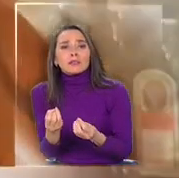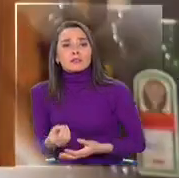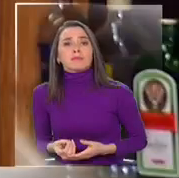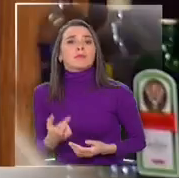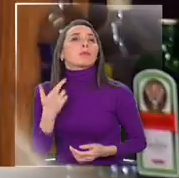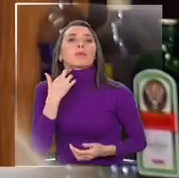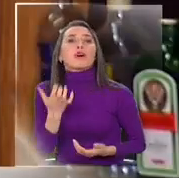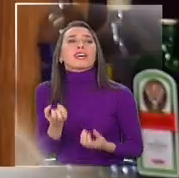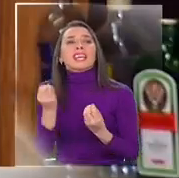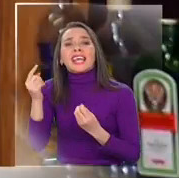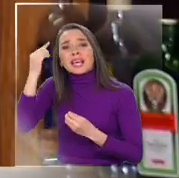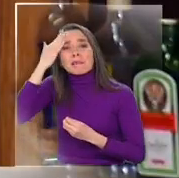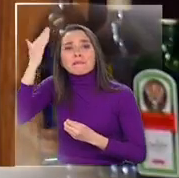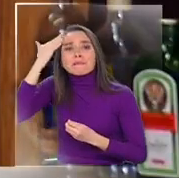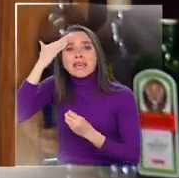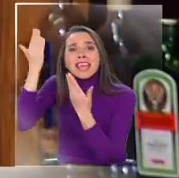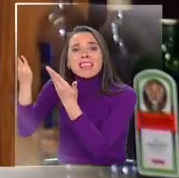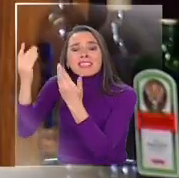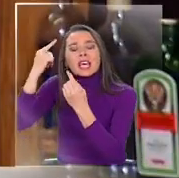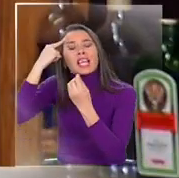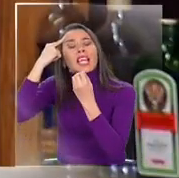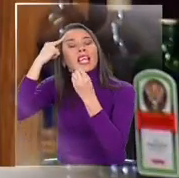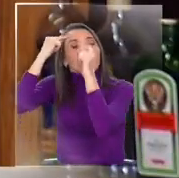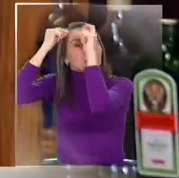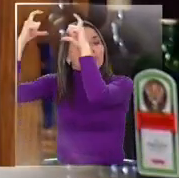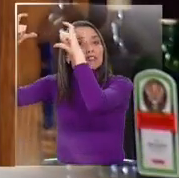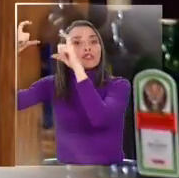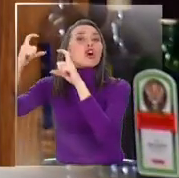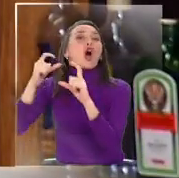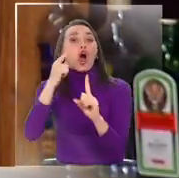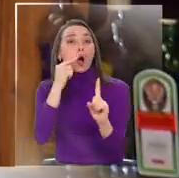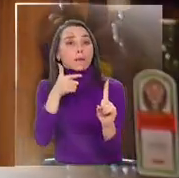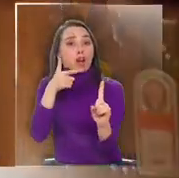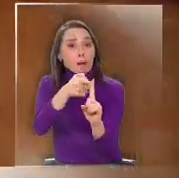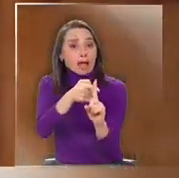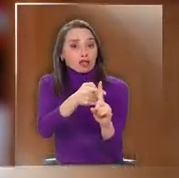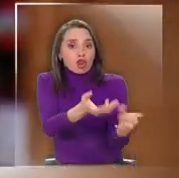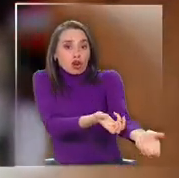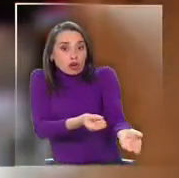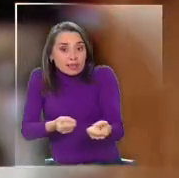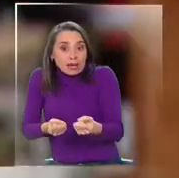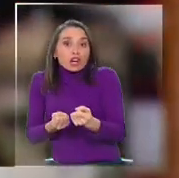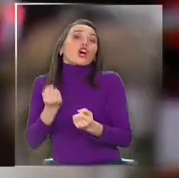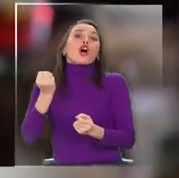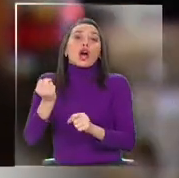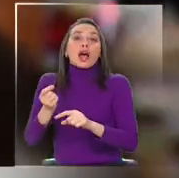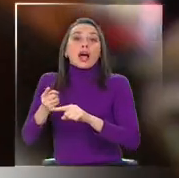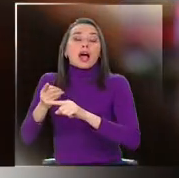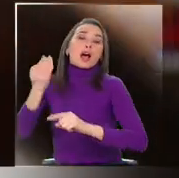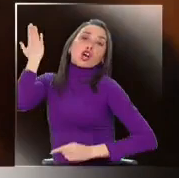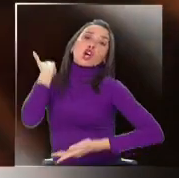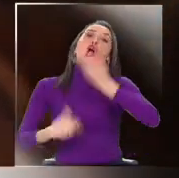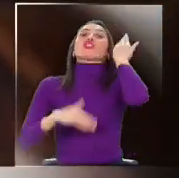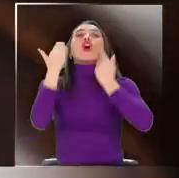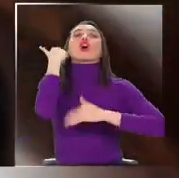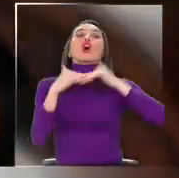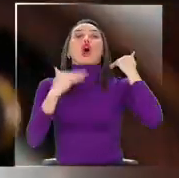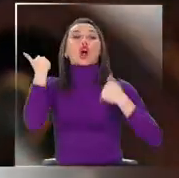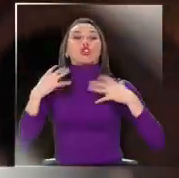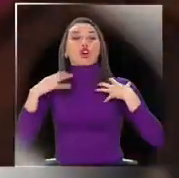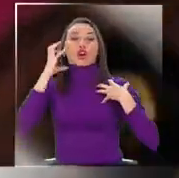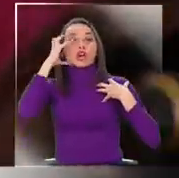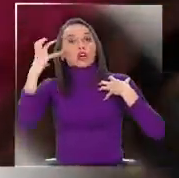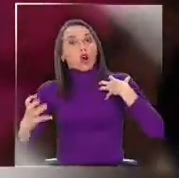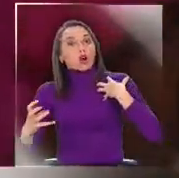¿Por qué? ¿Qué mente tiene que se le fue por la cabeza de descuartizarlo? ¿Cómo va a hacer eso? Desconsuelo de una madre que jamás perdió la esperanza